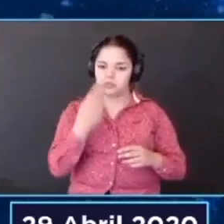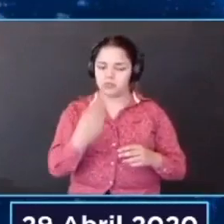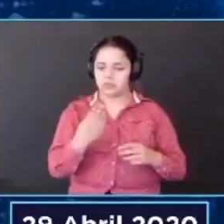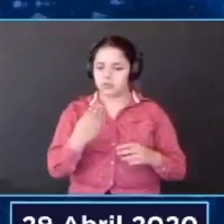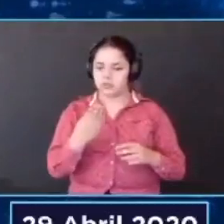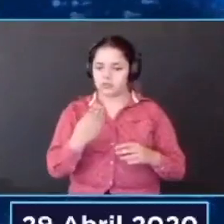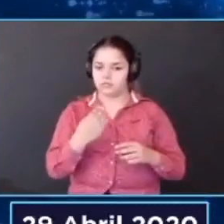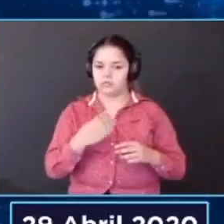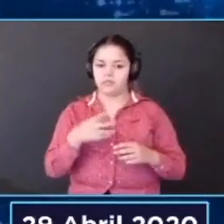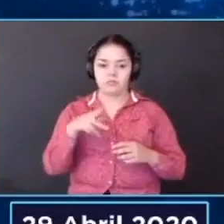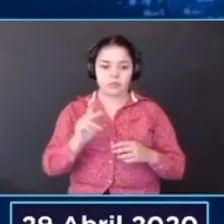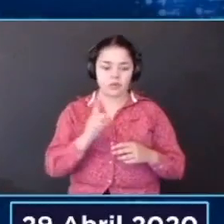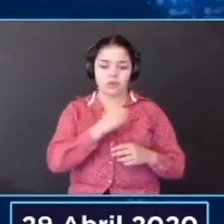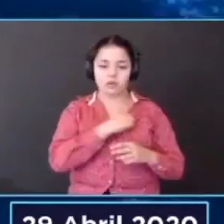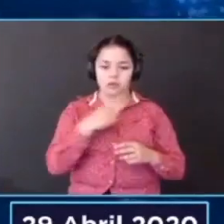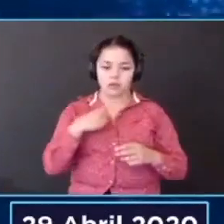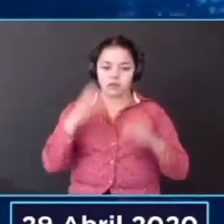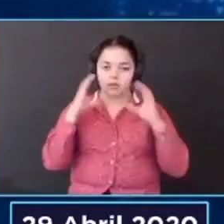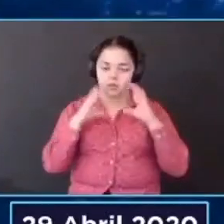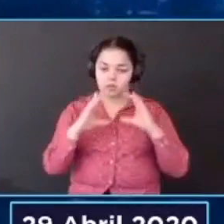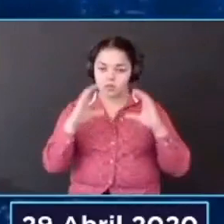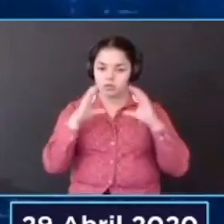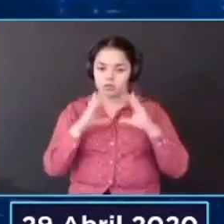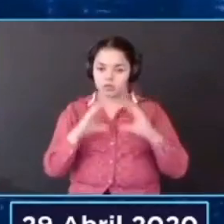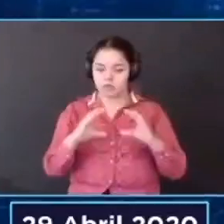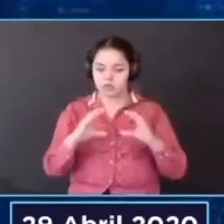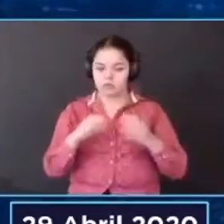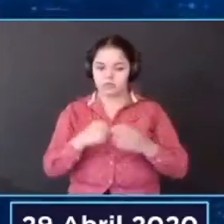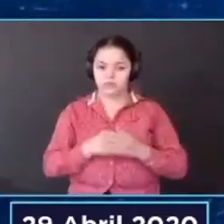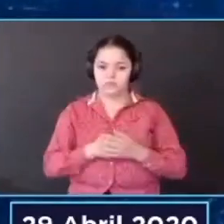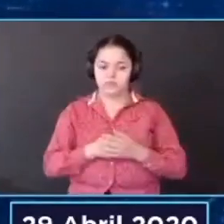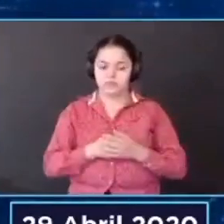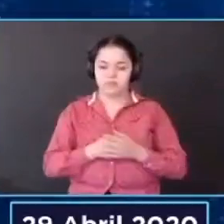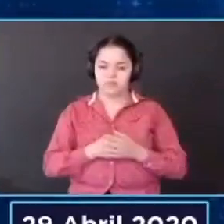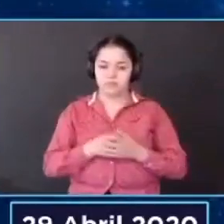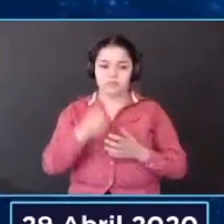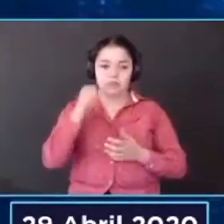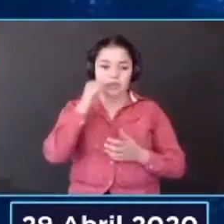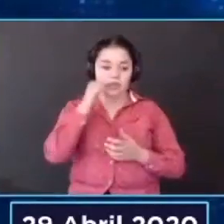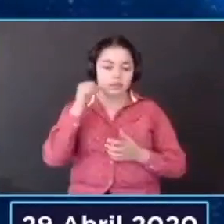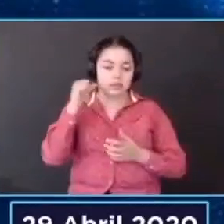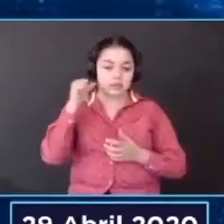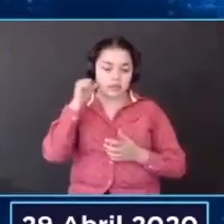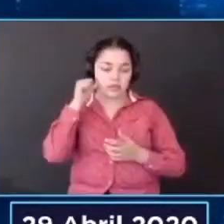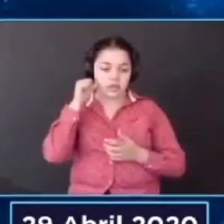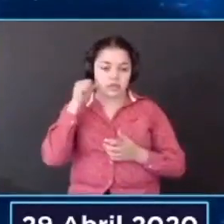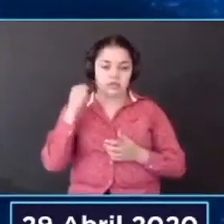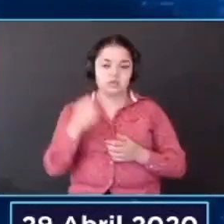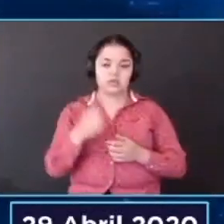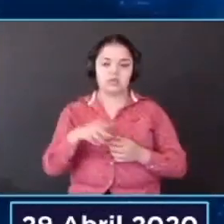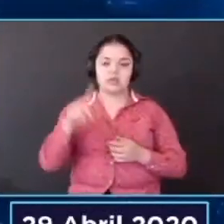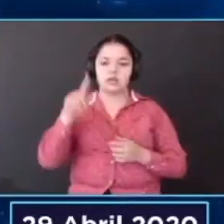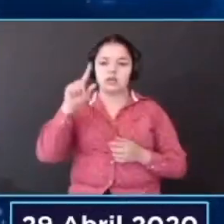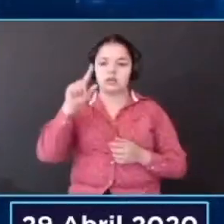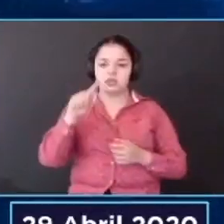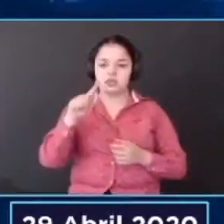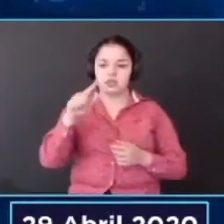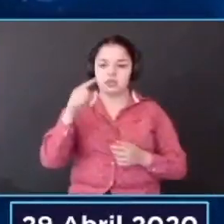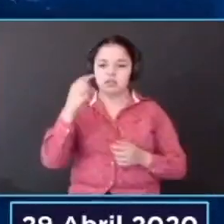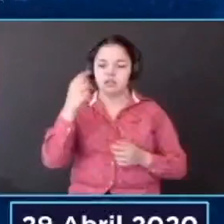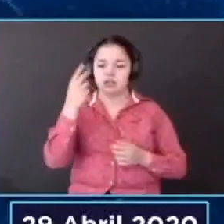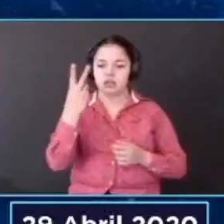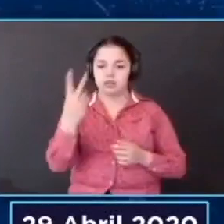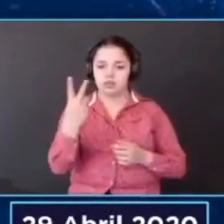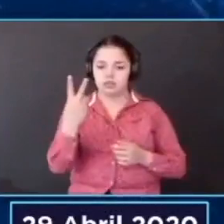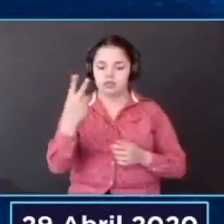Ah, una mención acerca de las defunciones. 75, ayer teníamos 72, hoy 75. ¿Quiere decir que ayer se murieron 3?